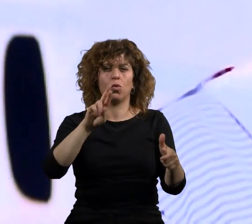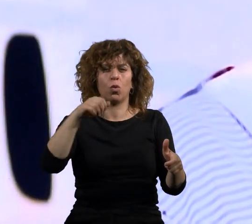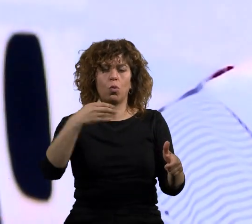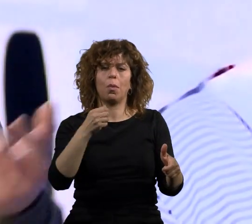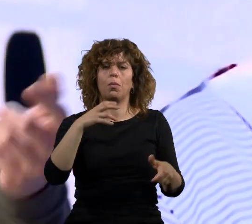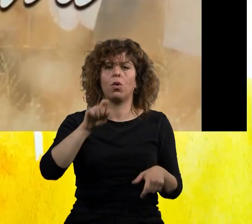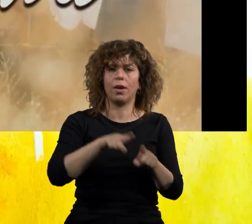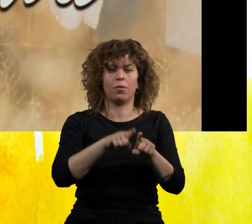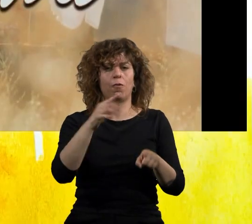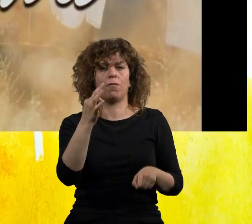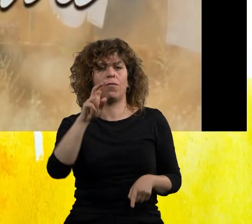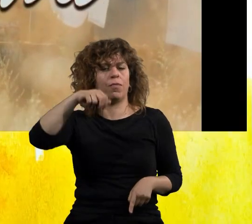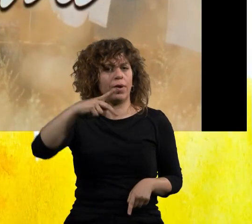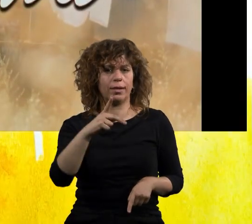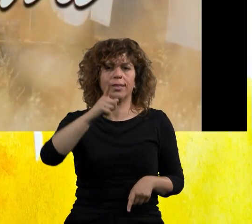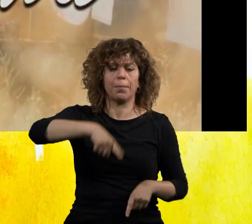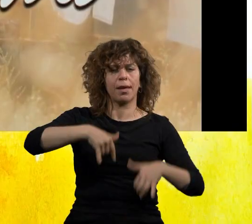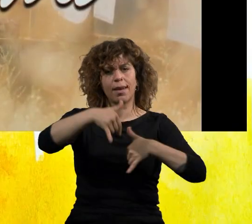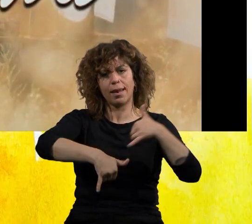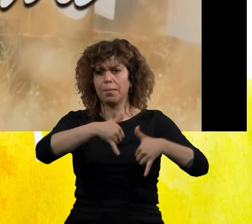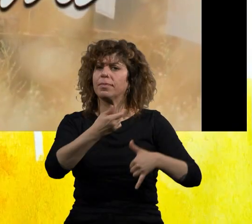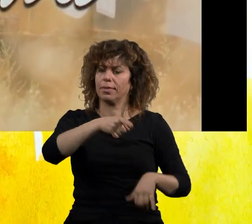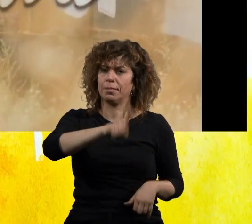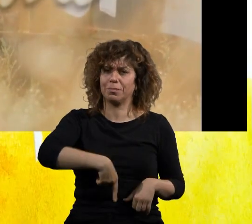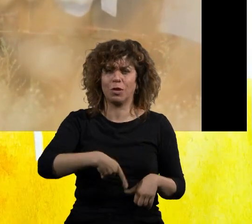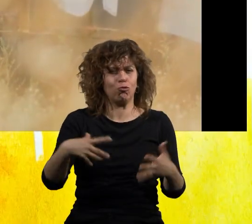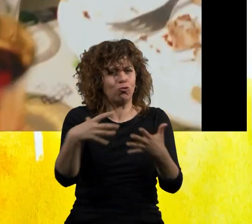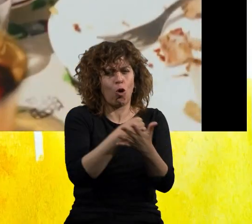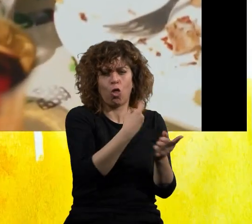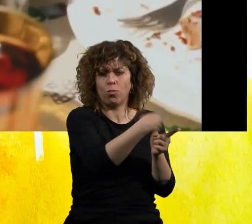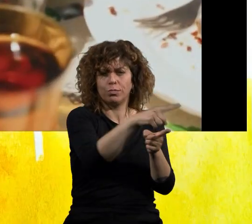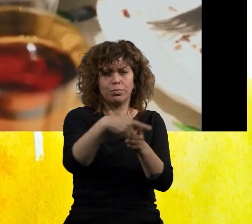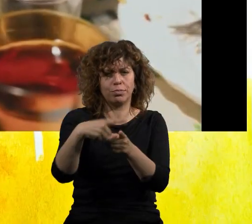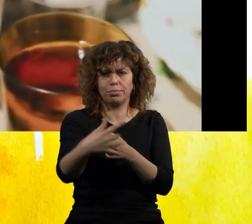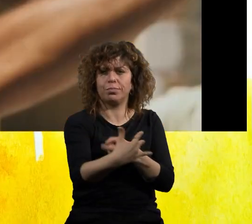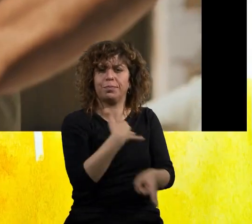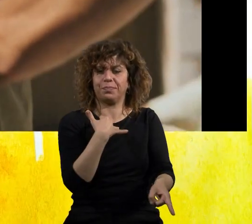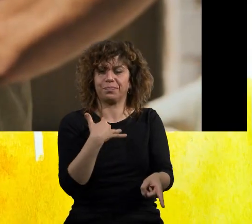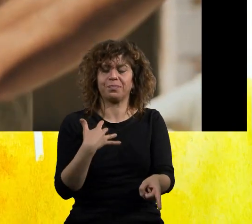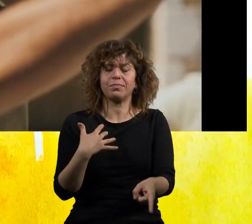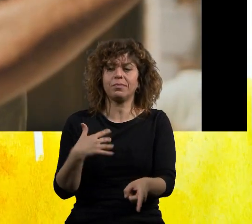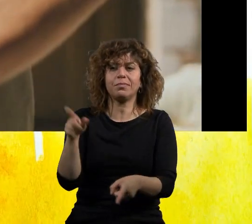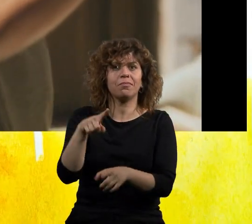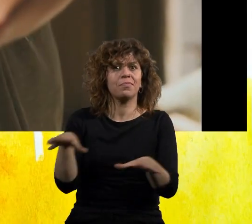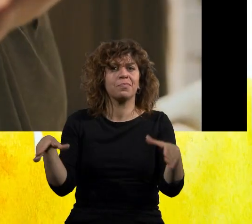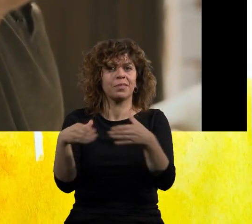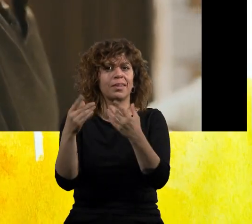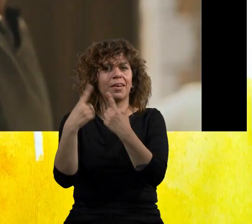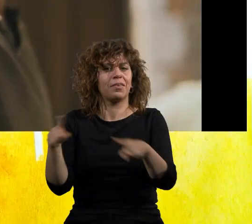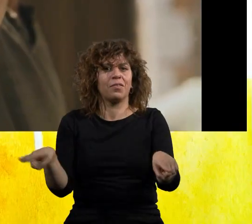bolero, funk, un poco más de rap, no sé, o sea, de todo, te puedes encontrar de todo con los Cigalas. Sois una banda que bueno,